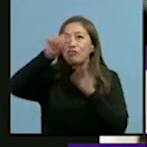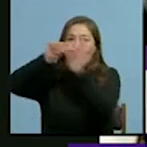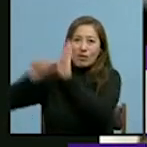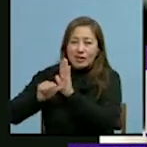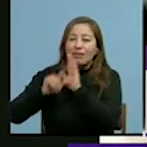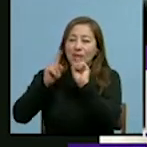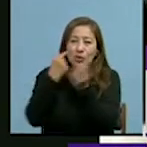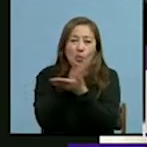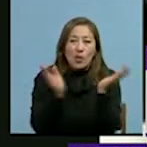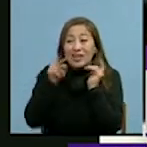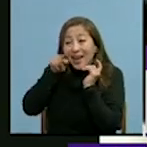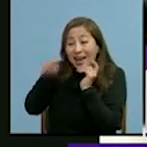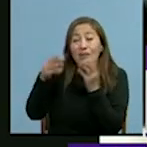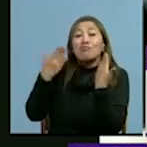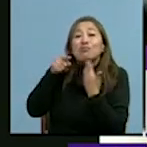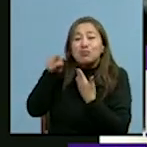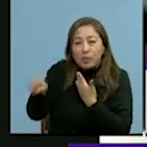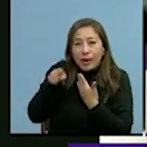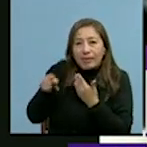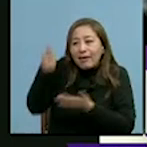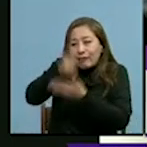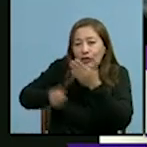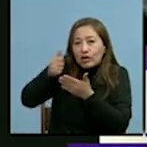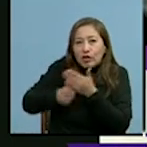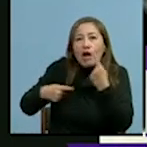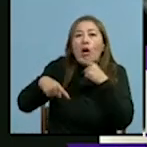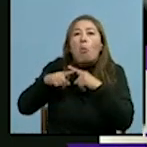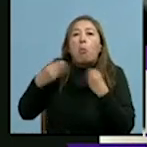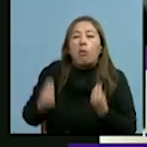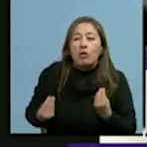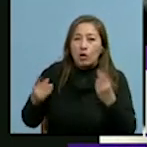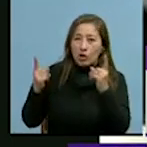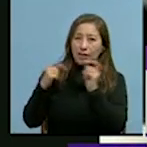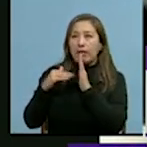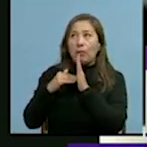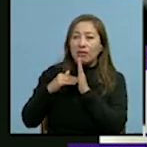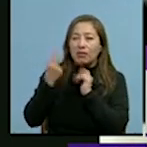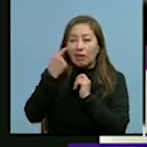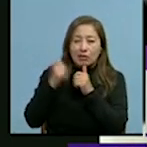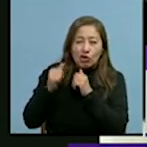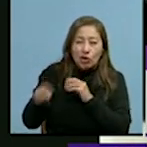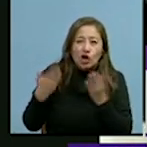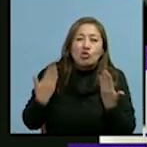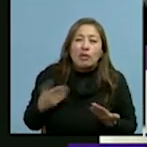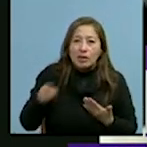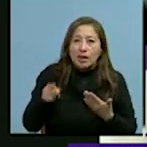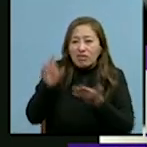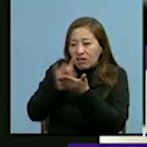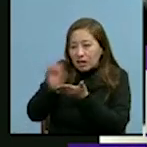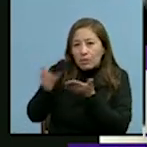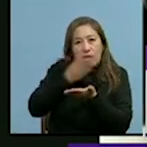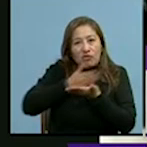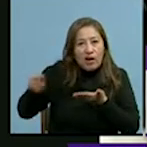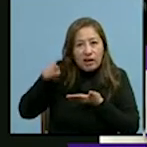que nos muestran que es posible luchar contra esta matriz de dependencia histórica, de marginación de